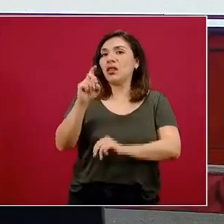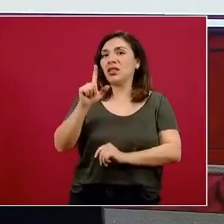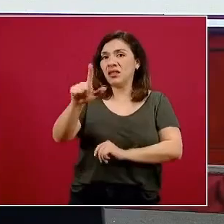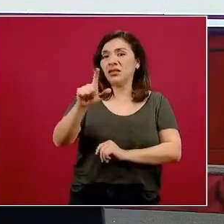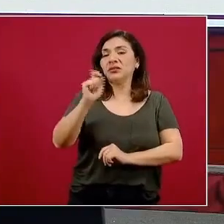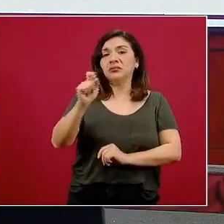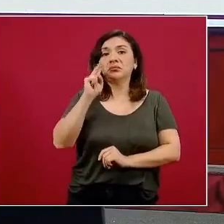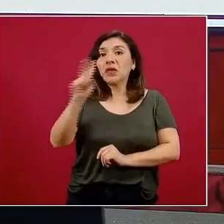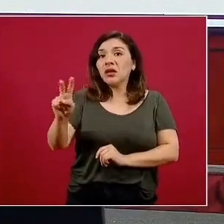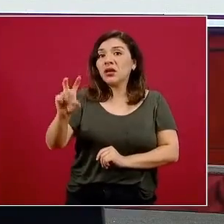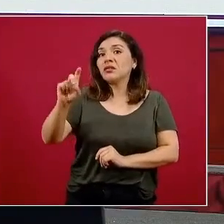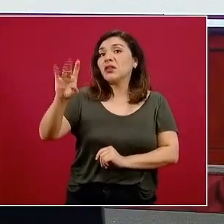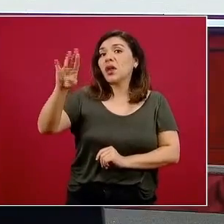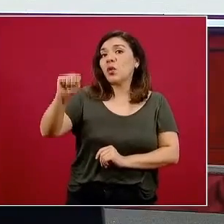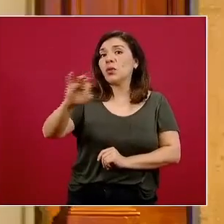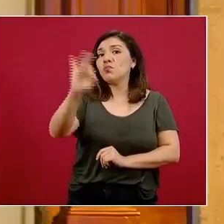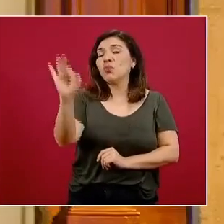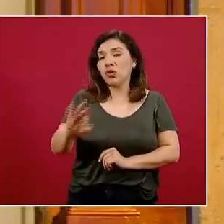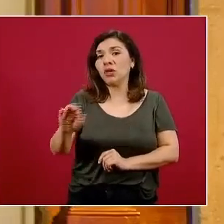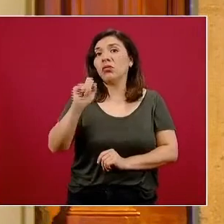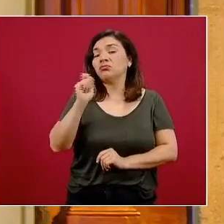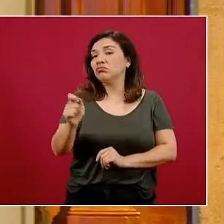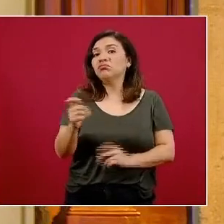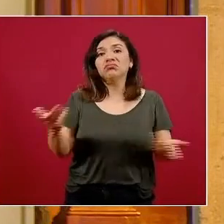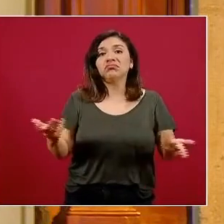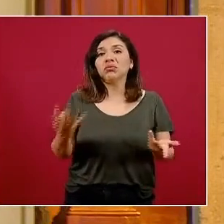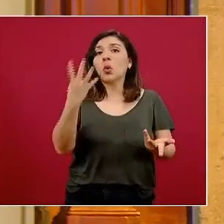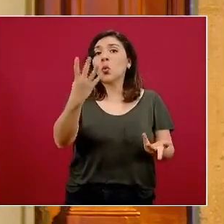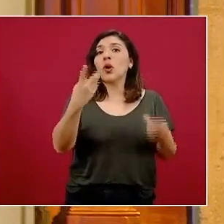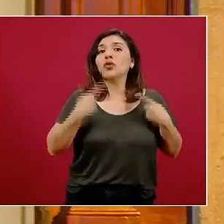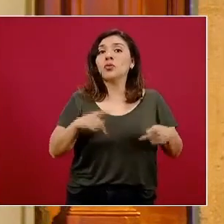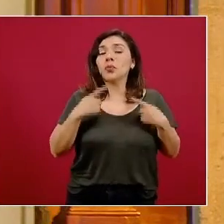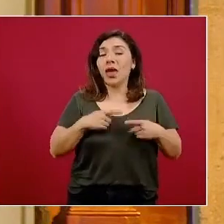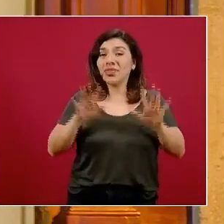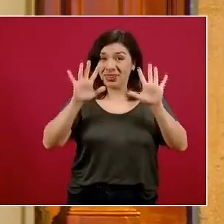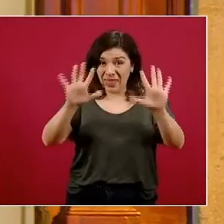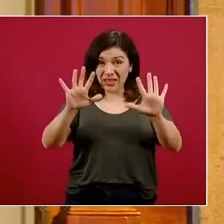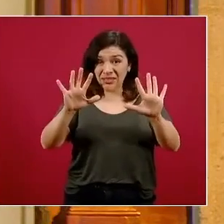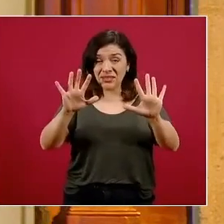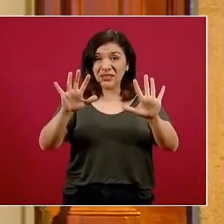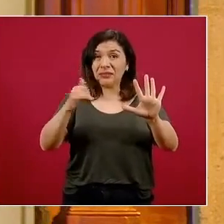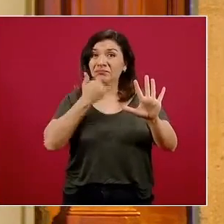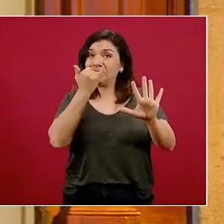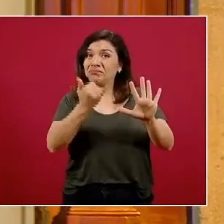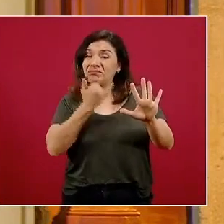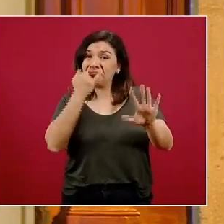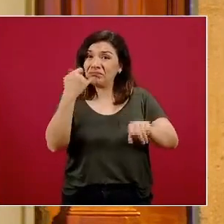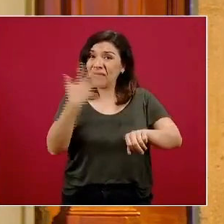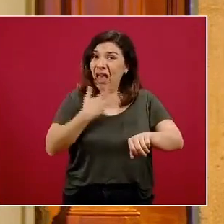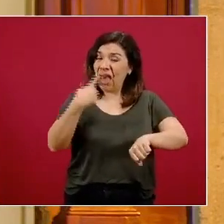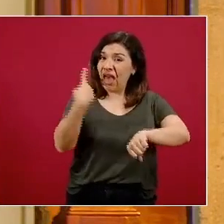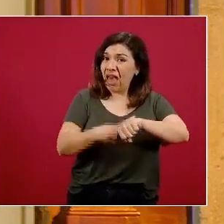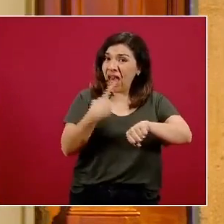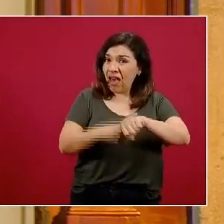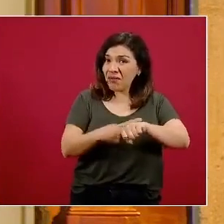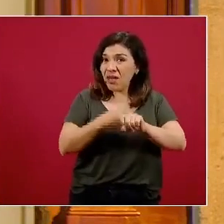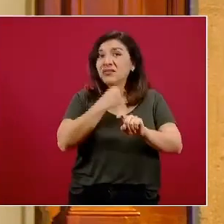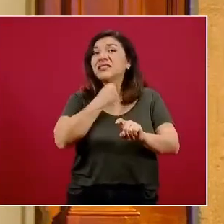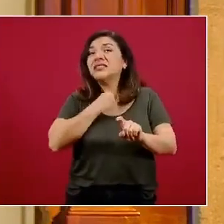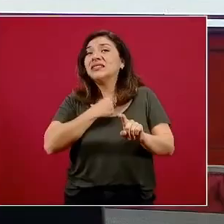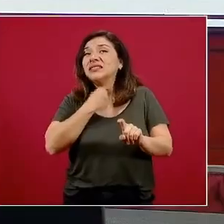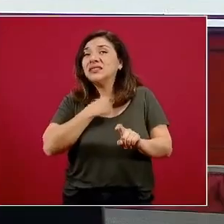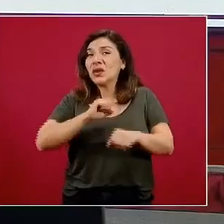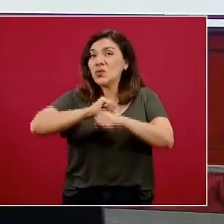es 39%, o sea, prácticamente 4 personas de cada 10 que presentan una infección respiratoria